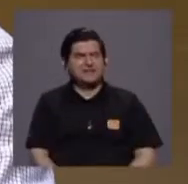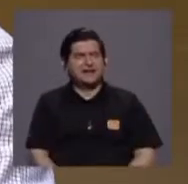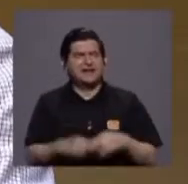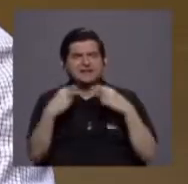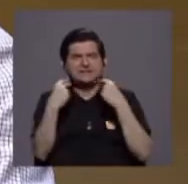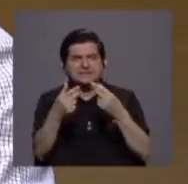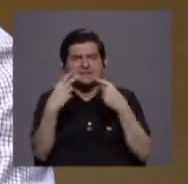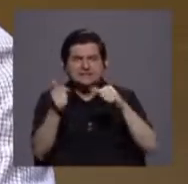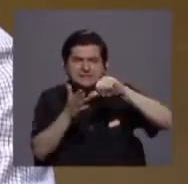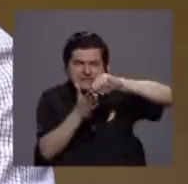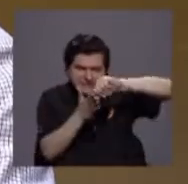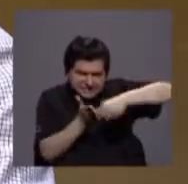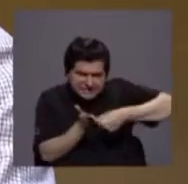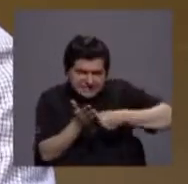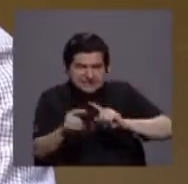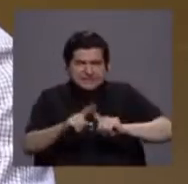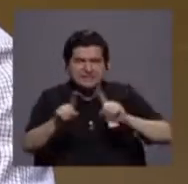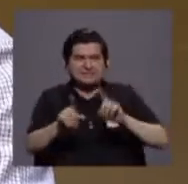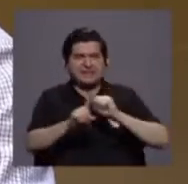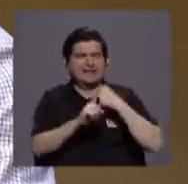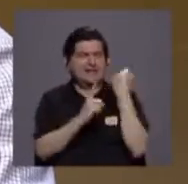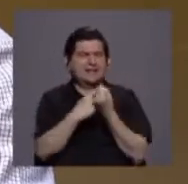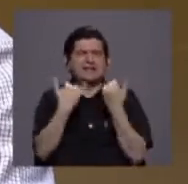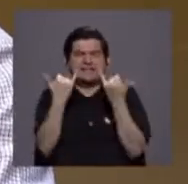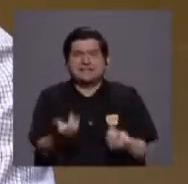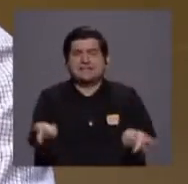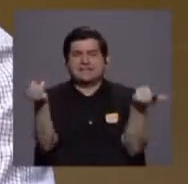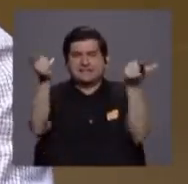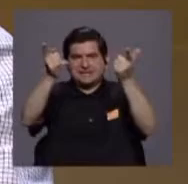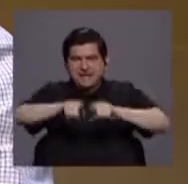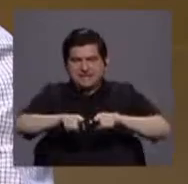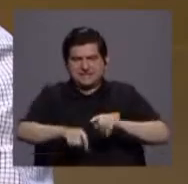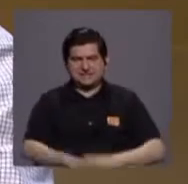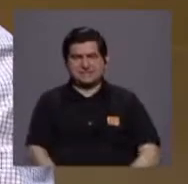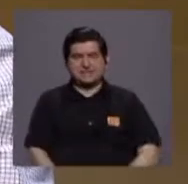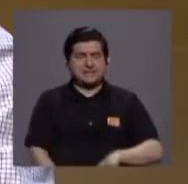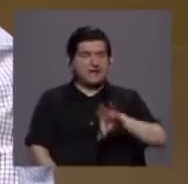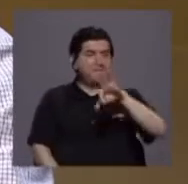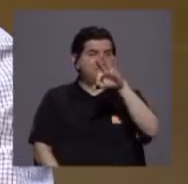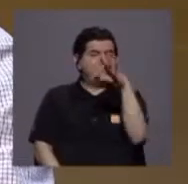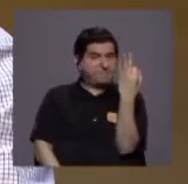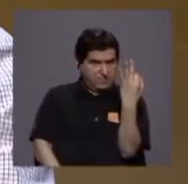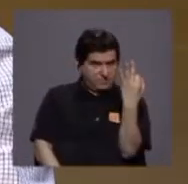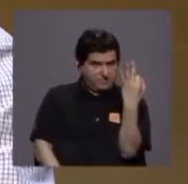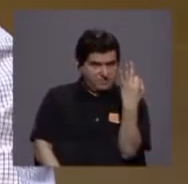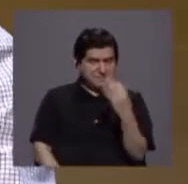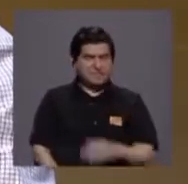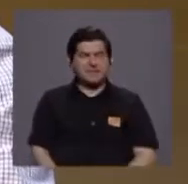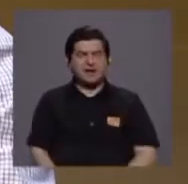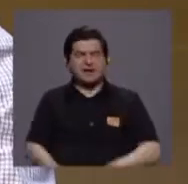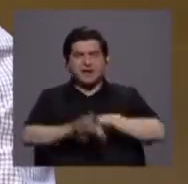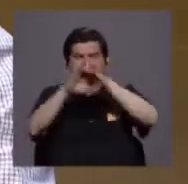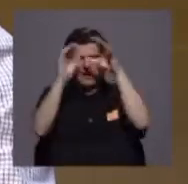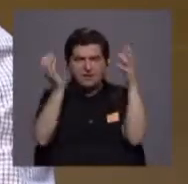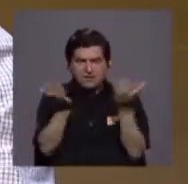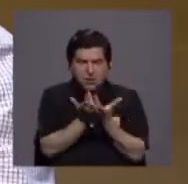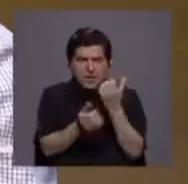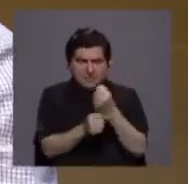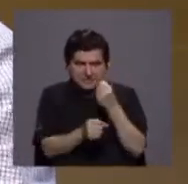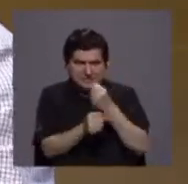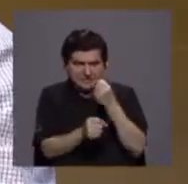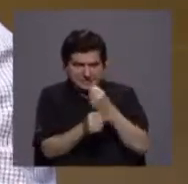acelerar y acentuar una serie de tendencias que se venían dando a nivel de la forma en que globalmente organizamos el